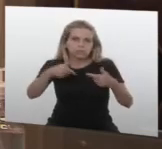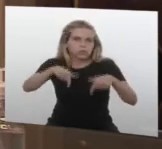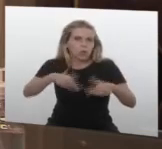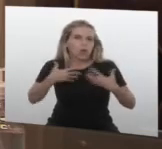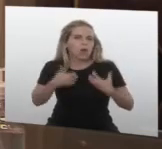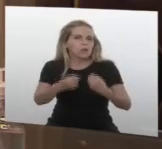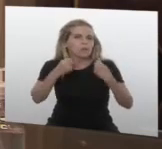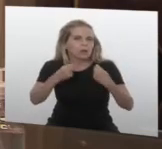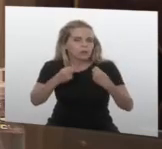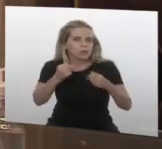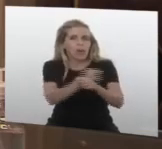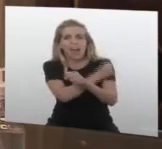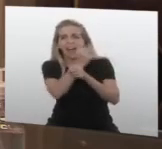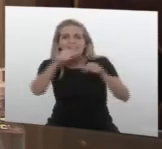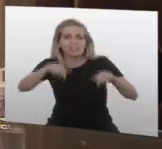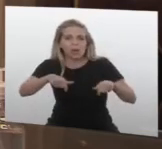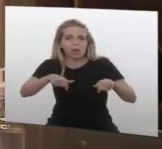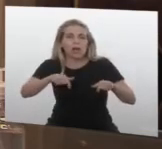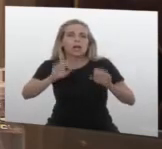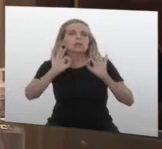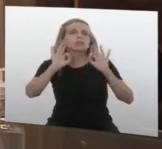abiertos,